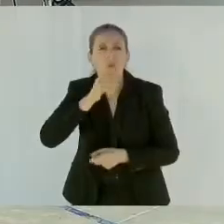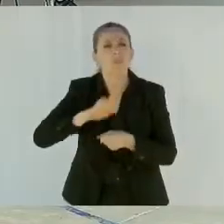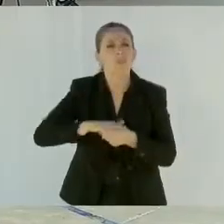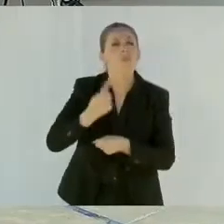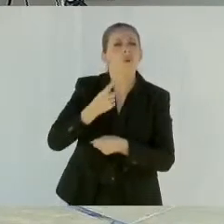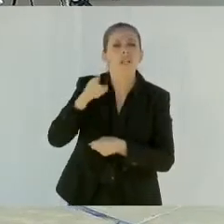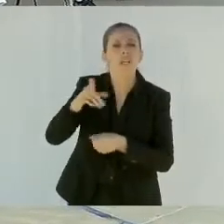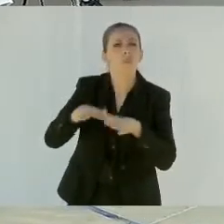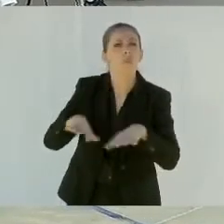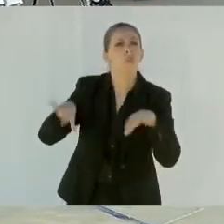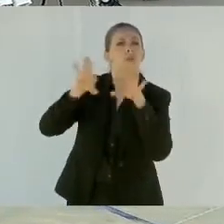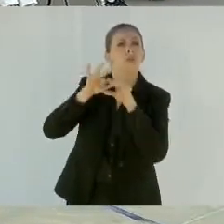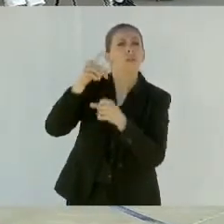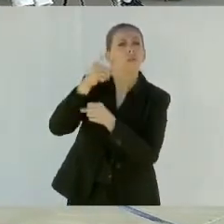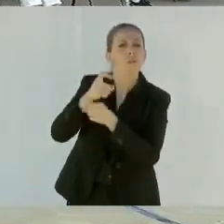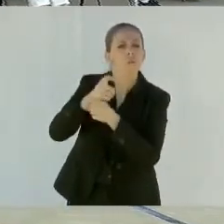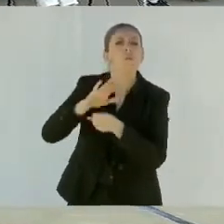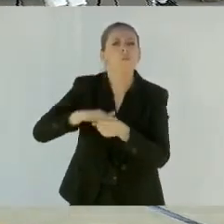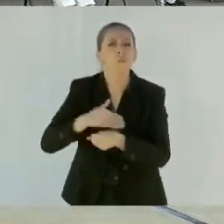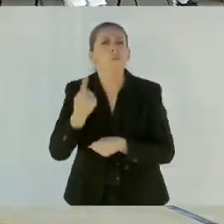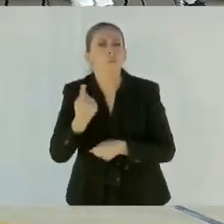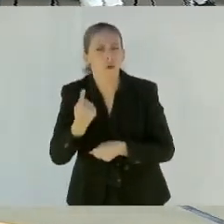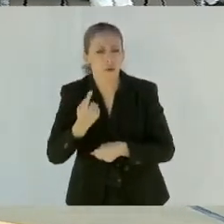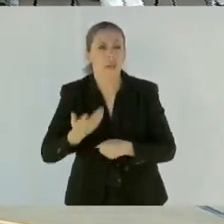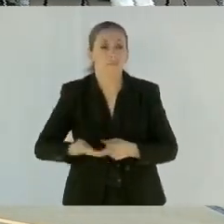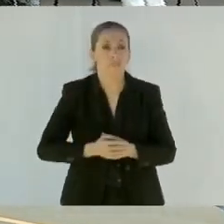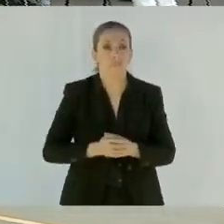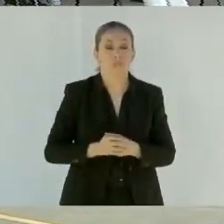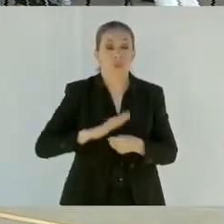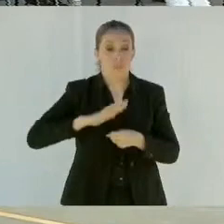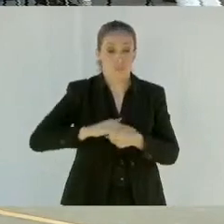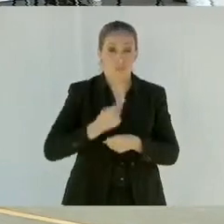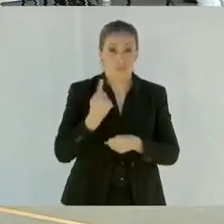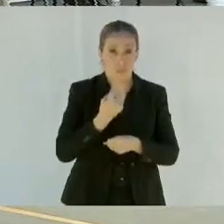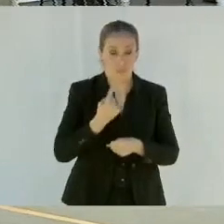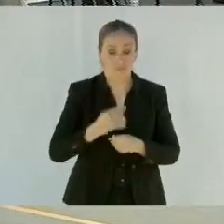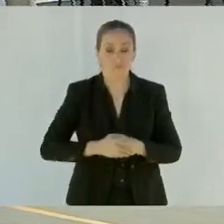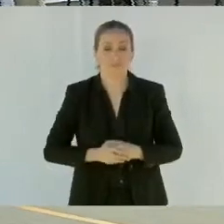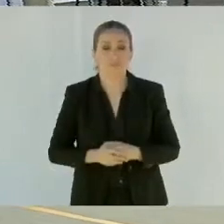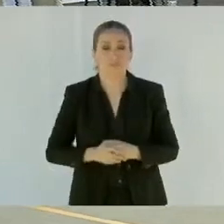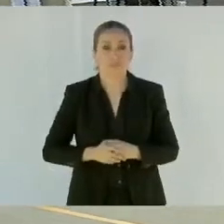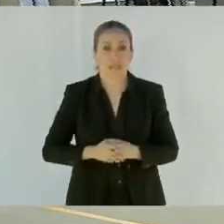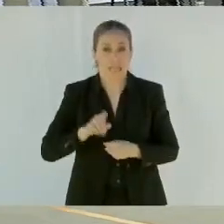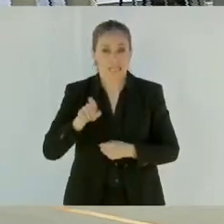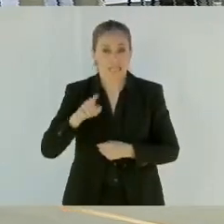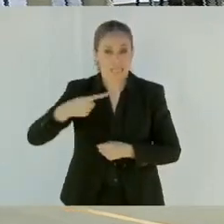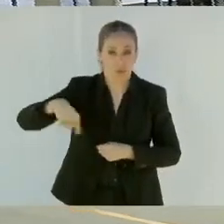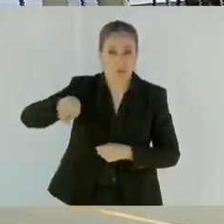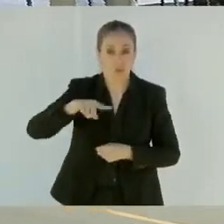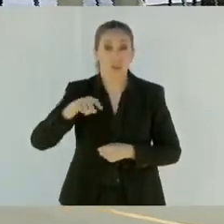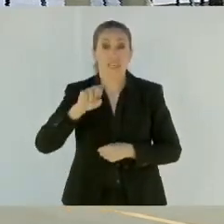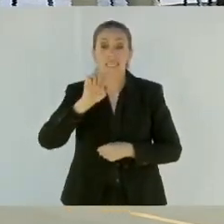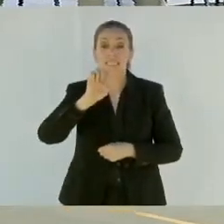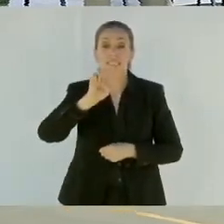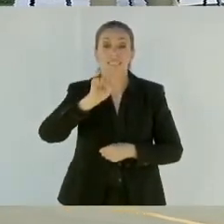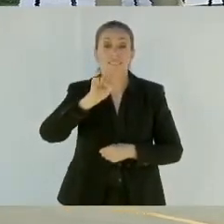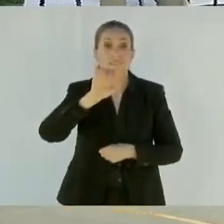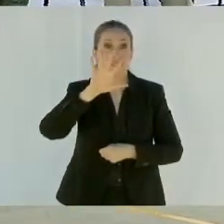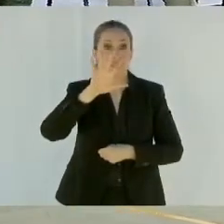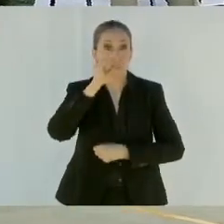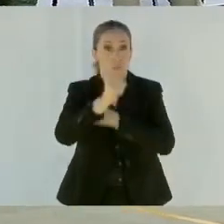Porque si vacunamos a los adultos mayores de 60 y